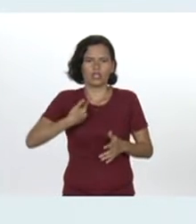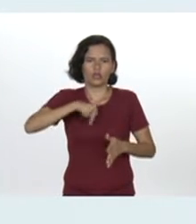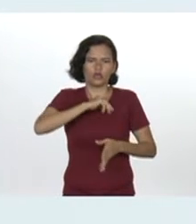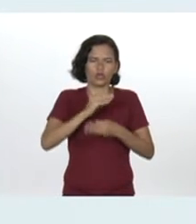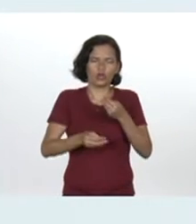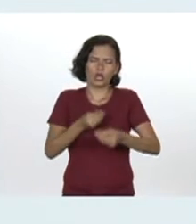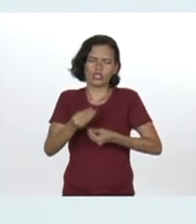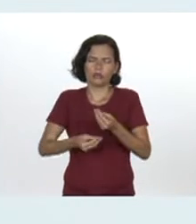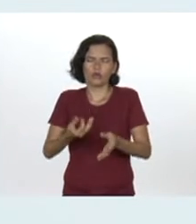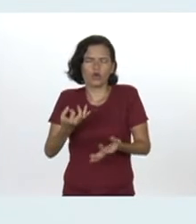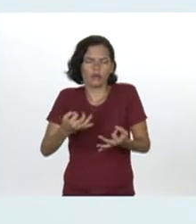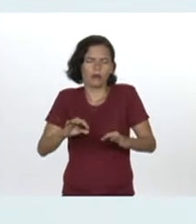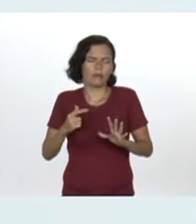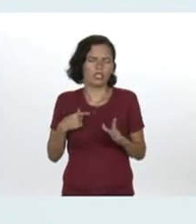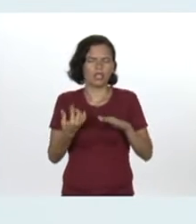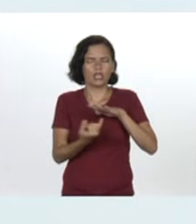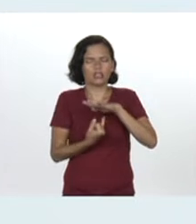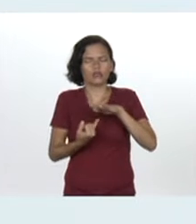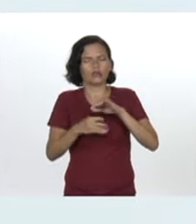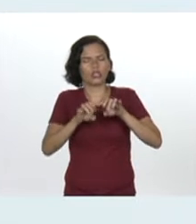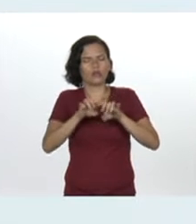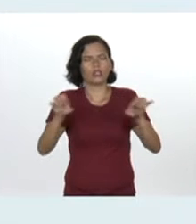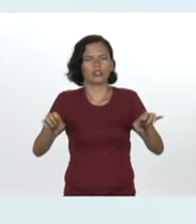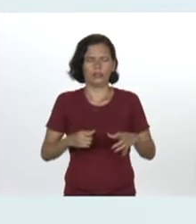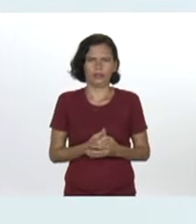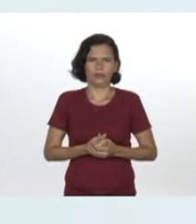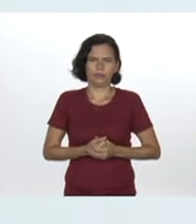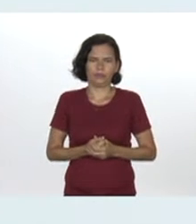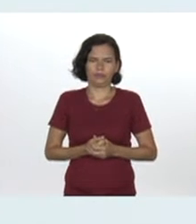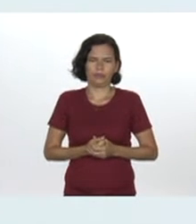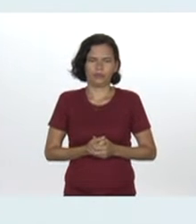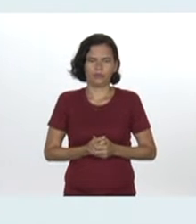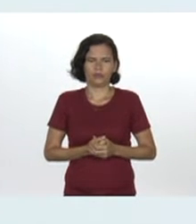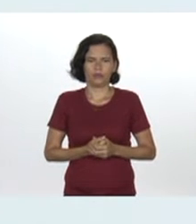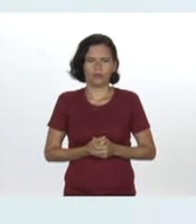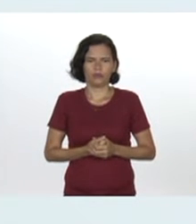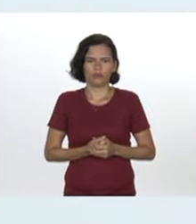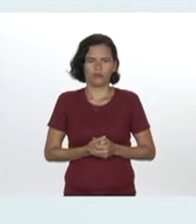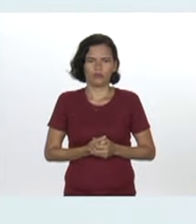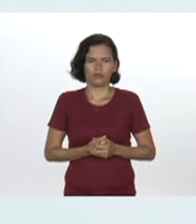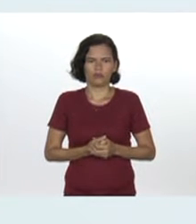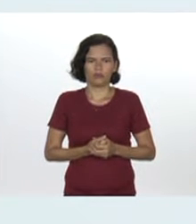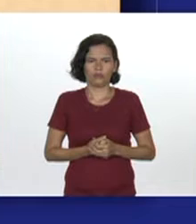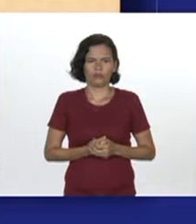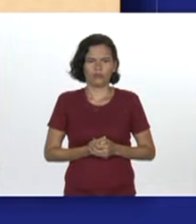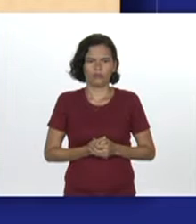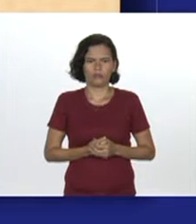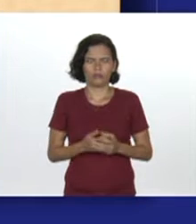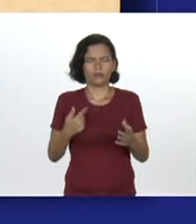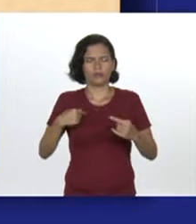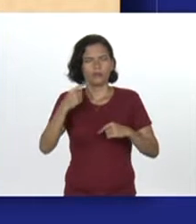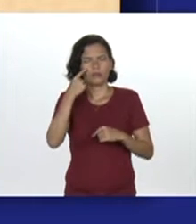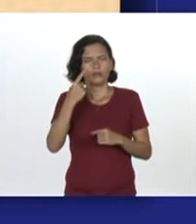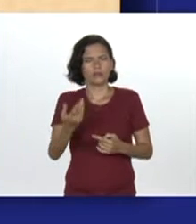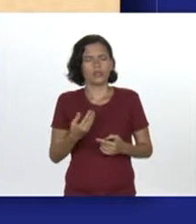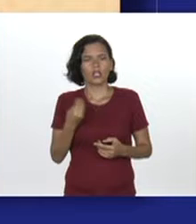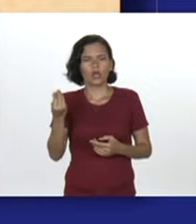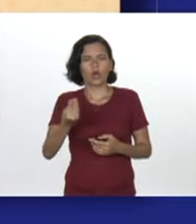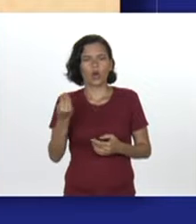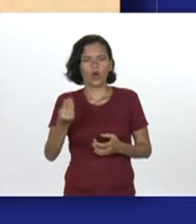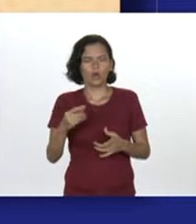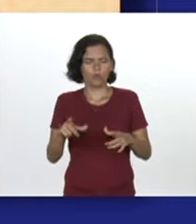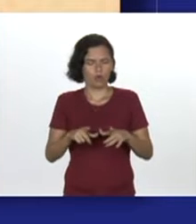nosotros hacemos usualmente en nuestros planteles, ¿sí? En la lámina número 3 que te estoy mencionando, vas a ver cómo